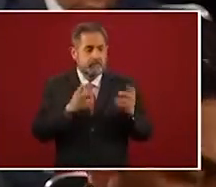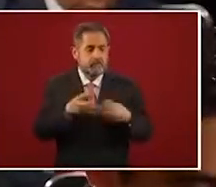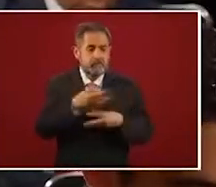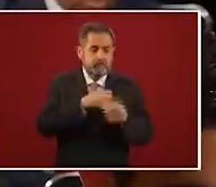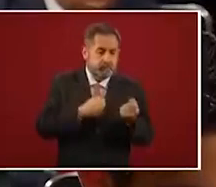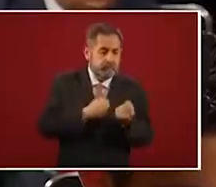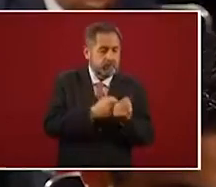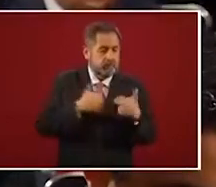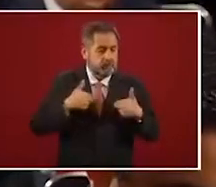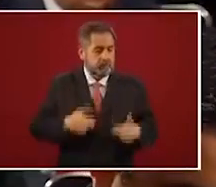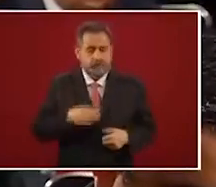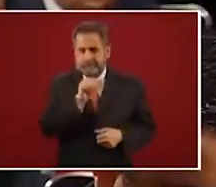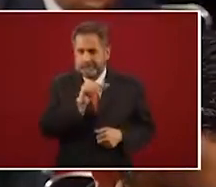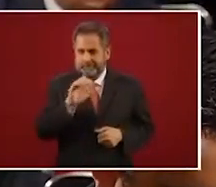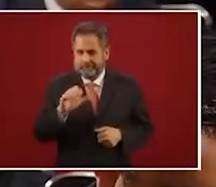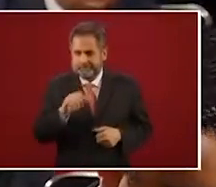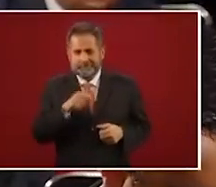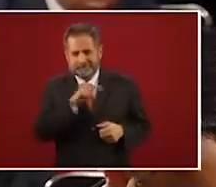Humana Asociación Civil,